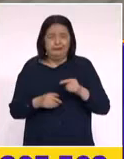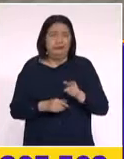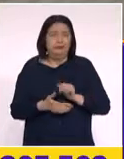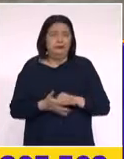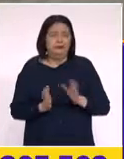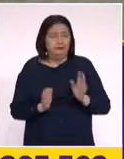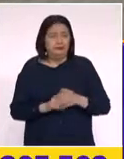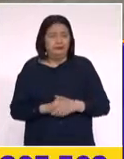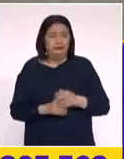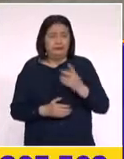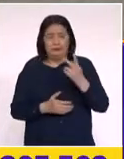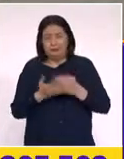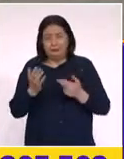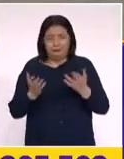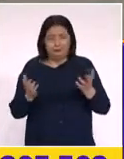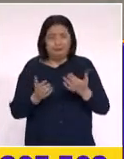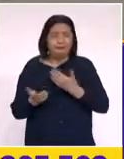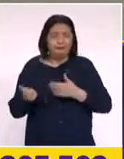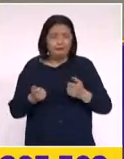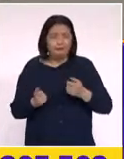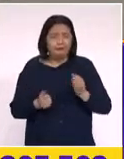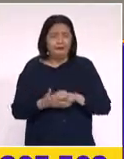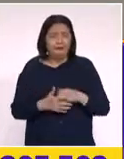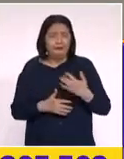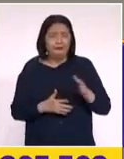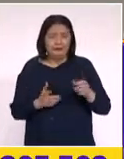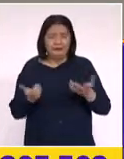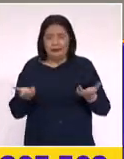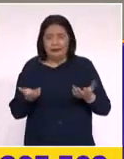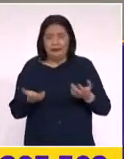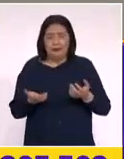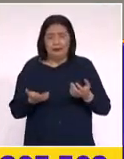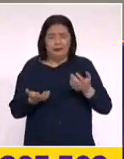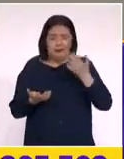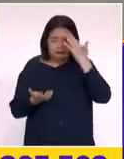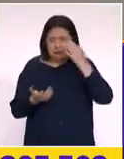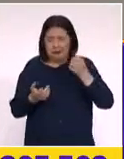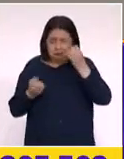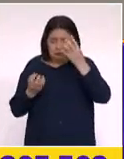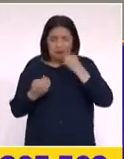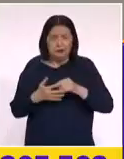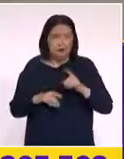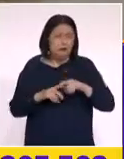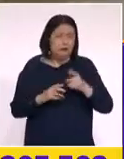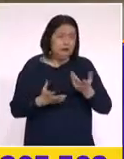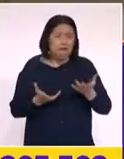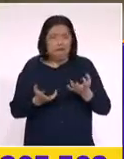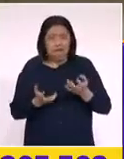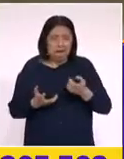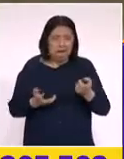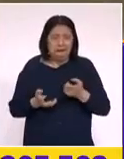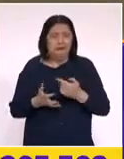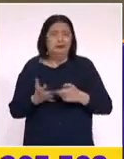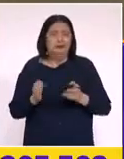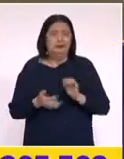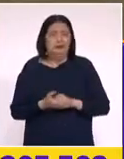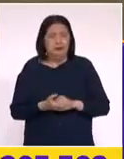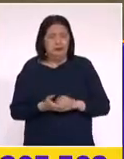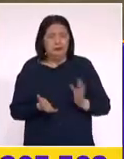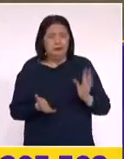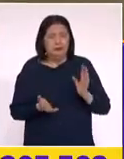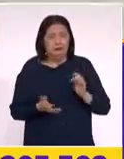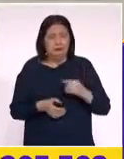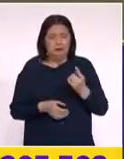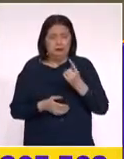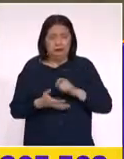y lógicamente ambos gobiernos están manejando esa información dependiendo de los intereses que tienen principalmente,